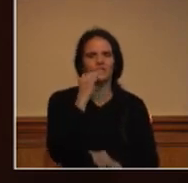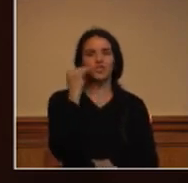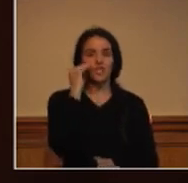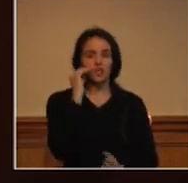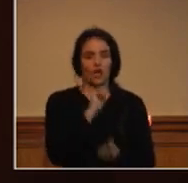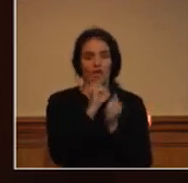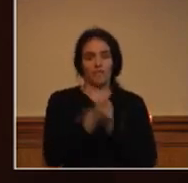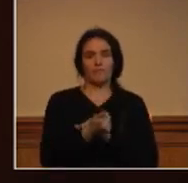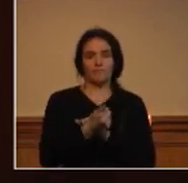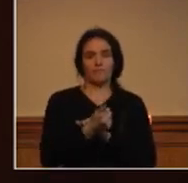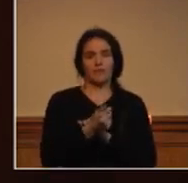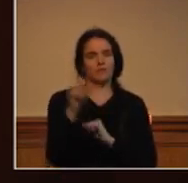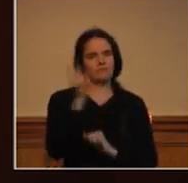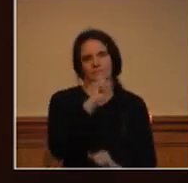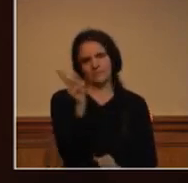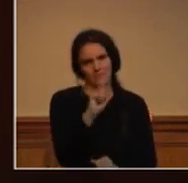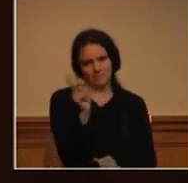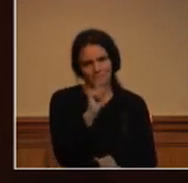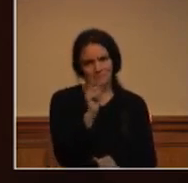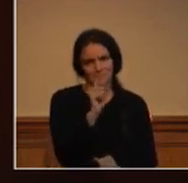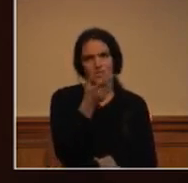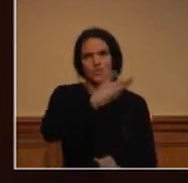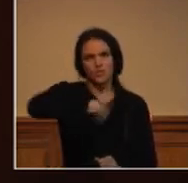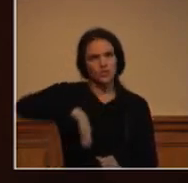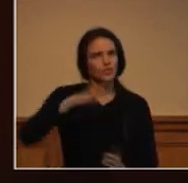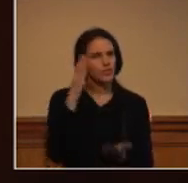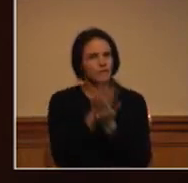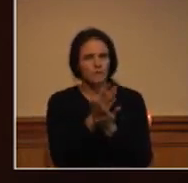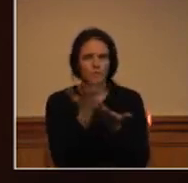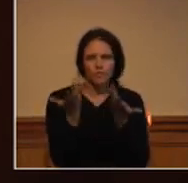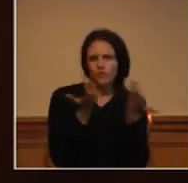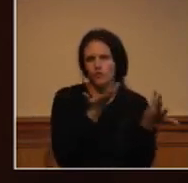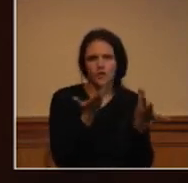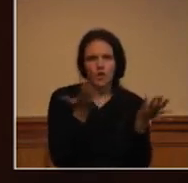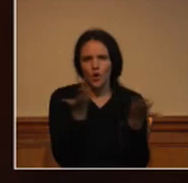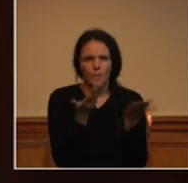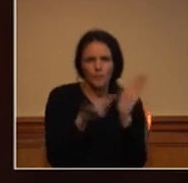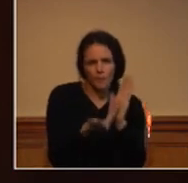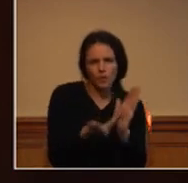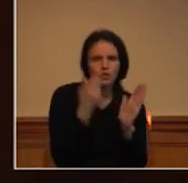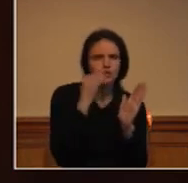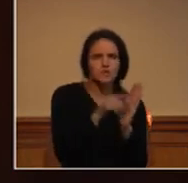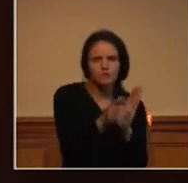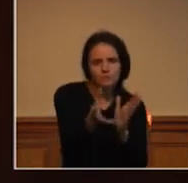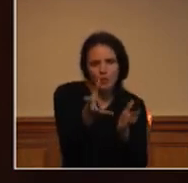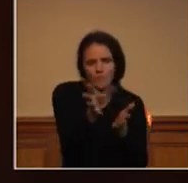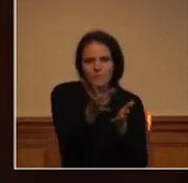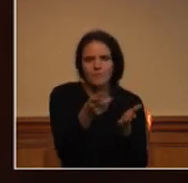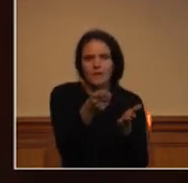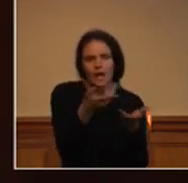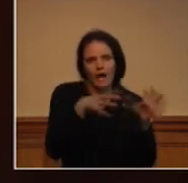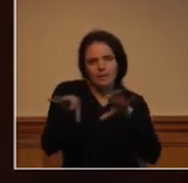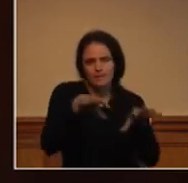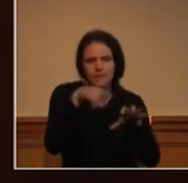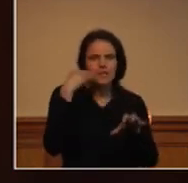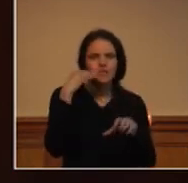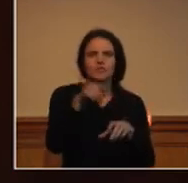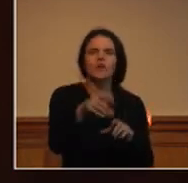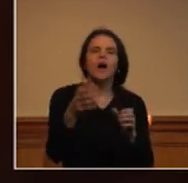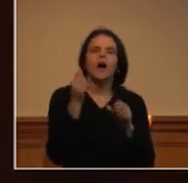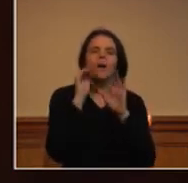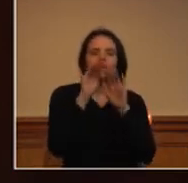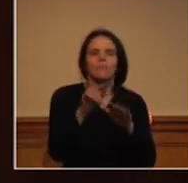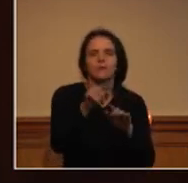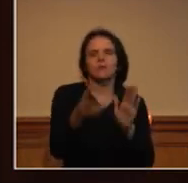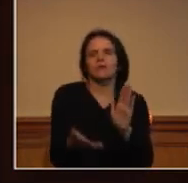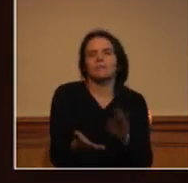se adapta a la herramienta. Al final nosotros tenemos que buscar la forma de presentarle las actividades que le van a ayudar al niño a la adquisición de